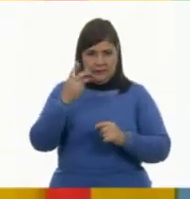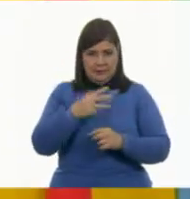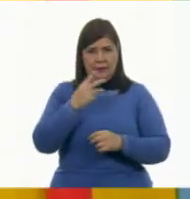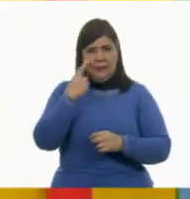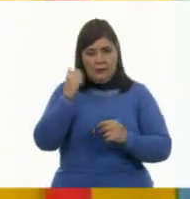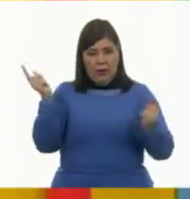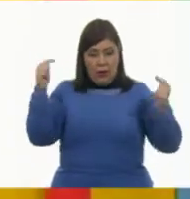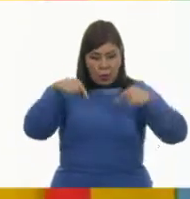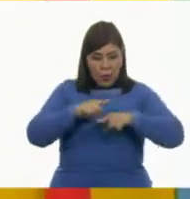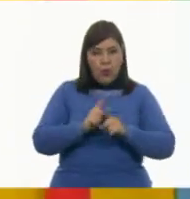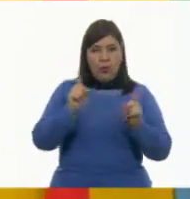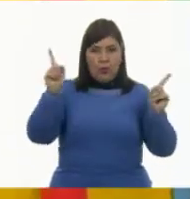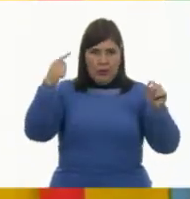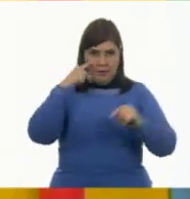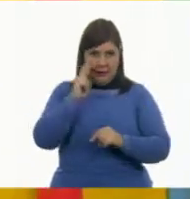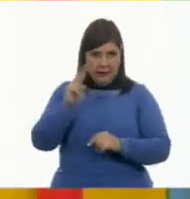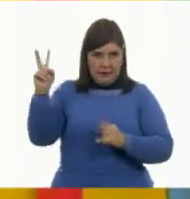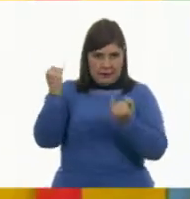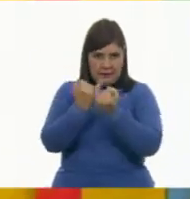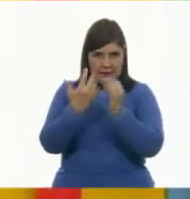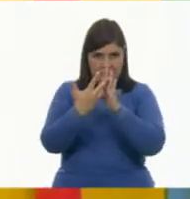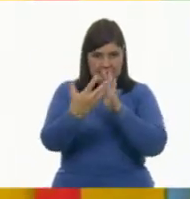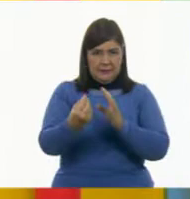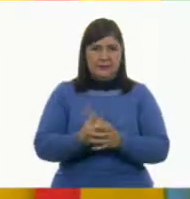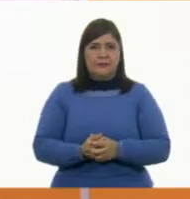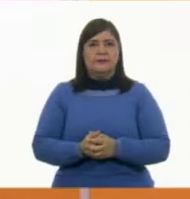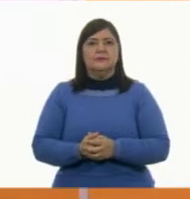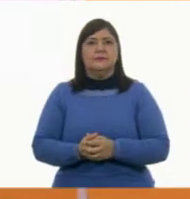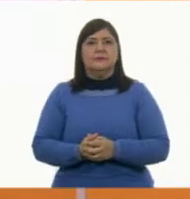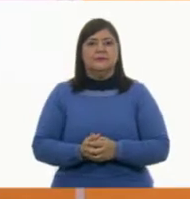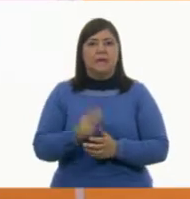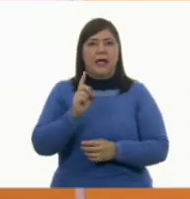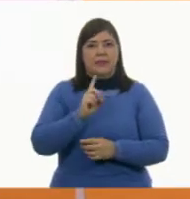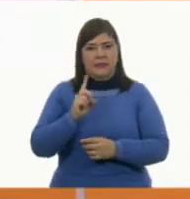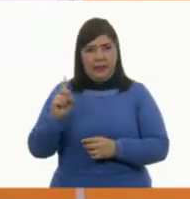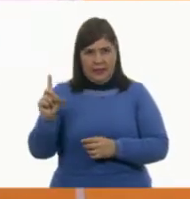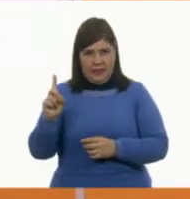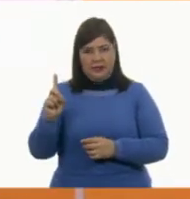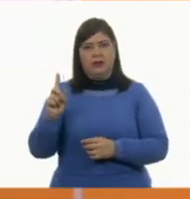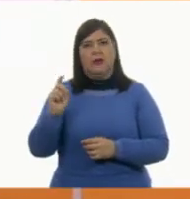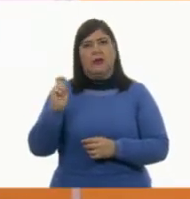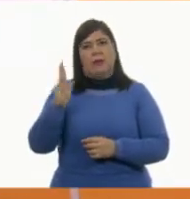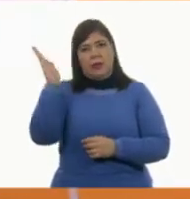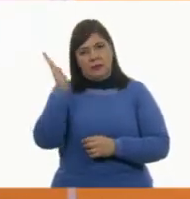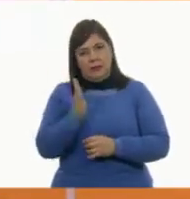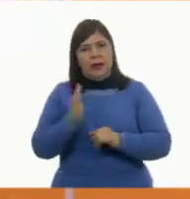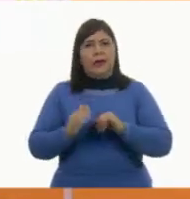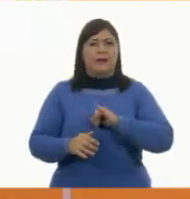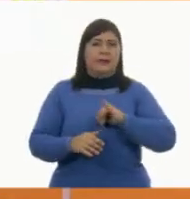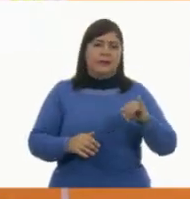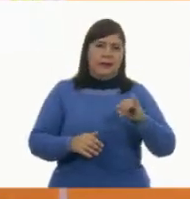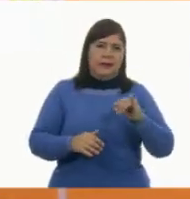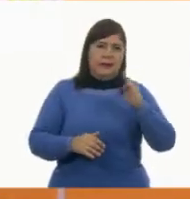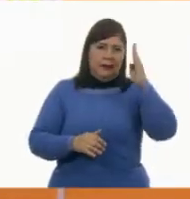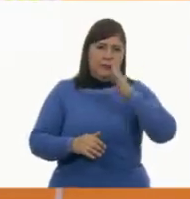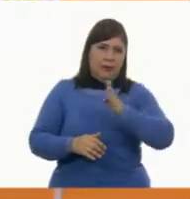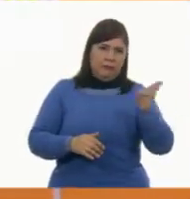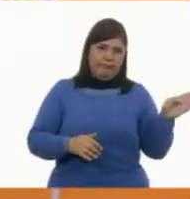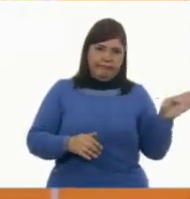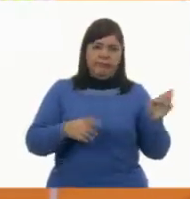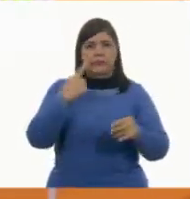cuarto tiempo hacia adentro. Brazo derecho diagonal, brazo izquierdo lateral y regresamos los dos al centro.